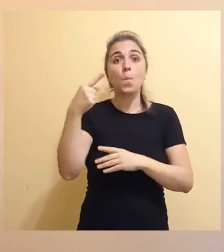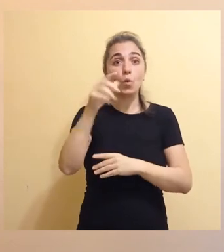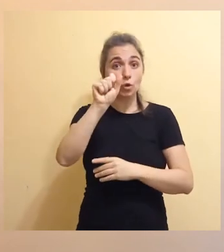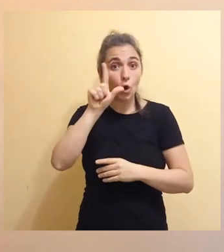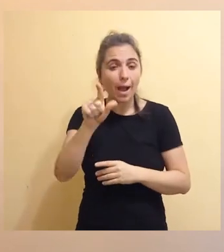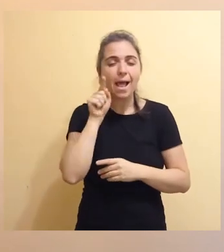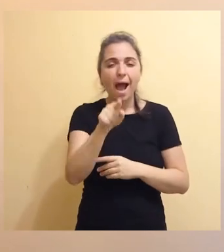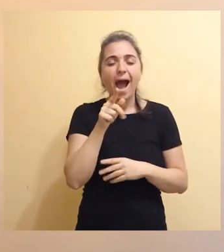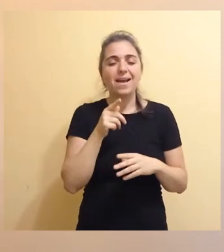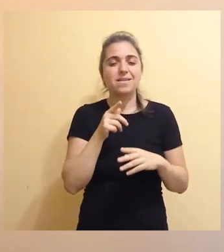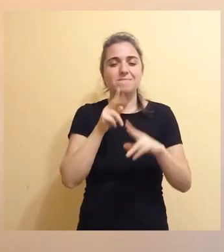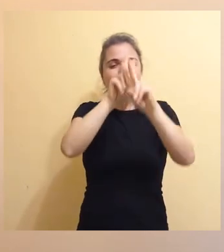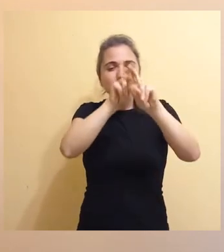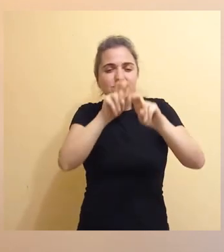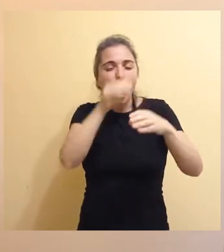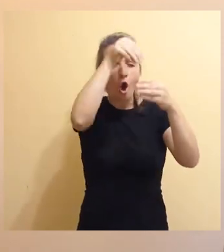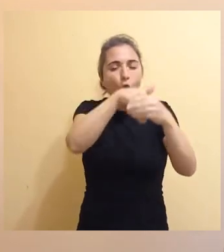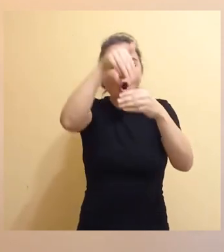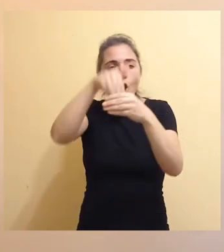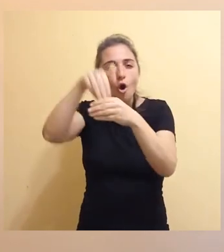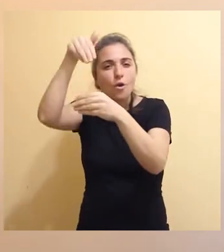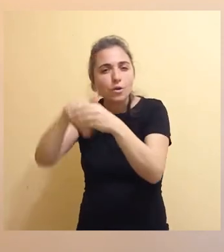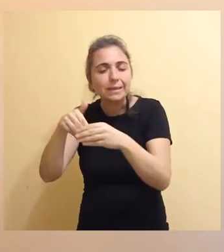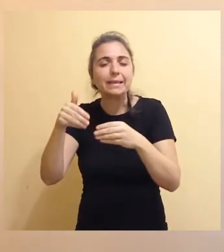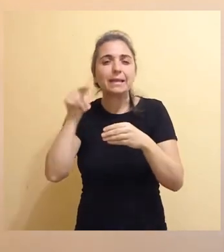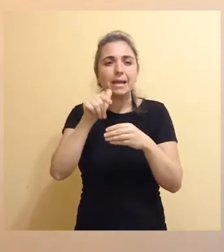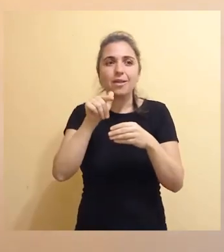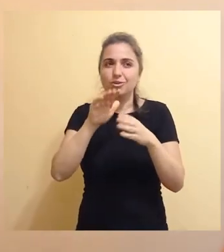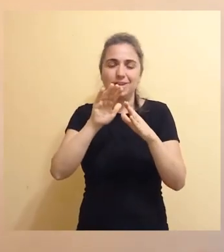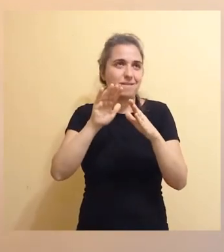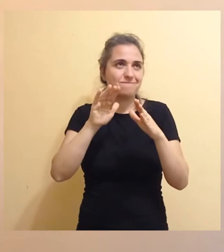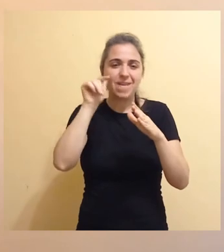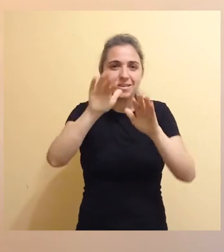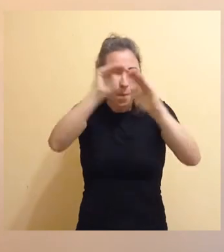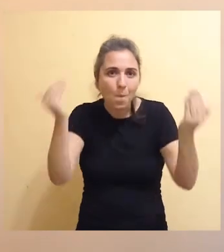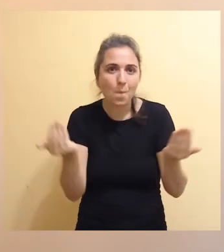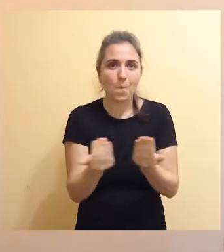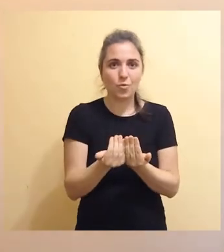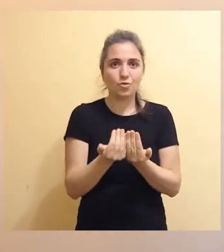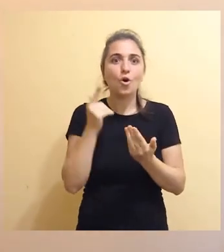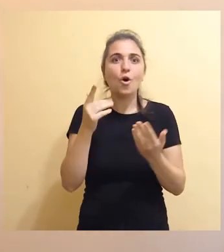campaña defronte.gal para que exploréis otros contenidos sobre todo este